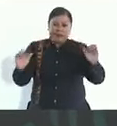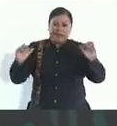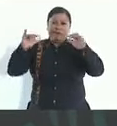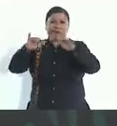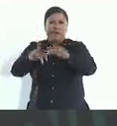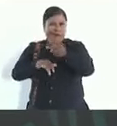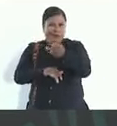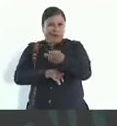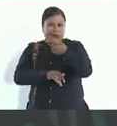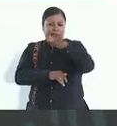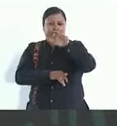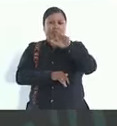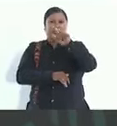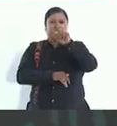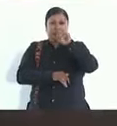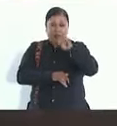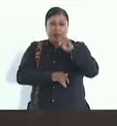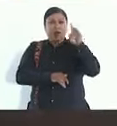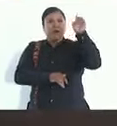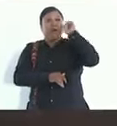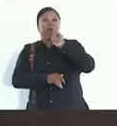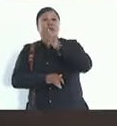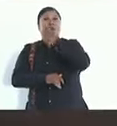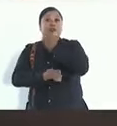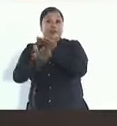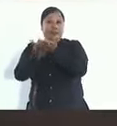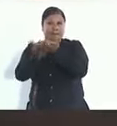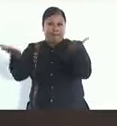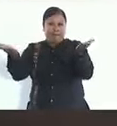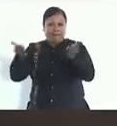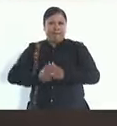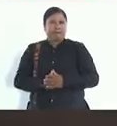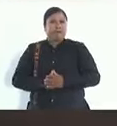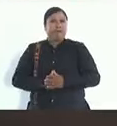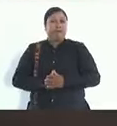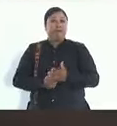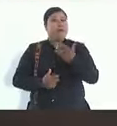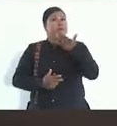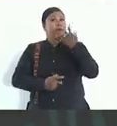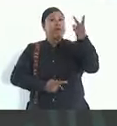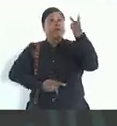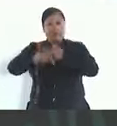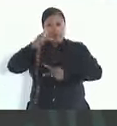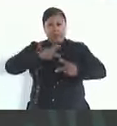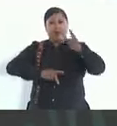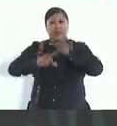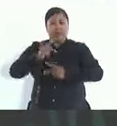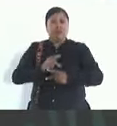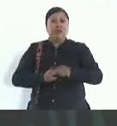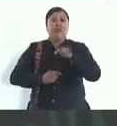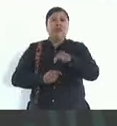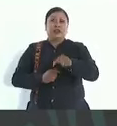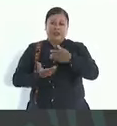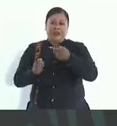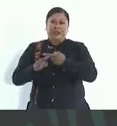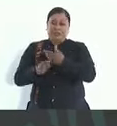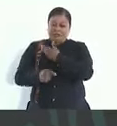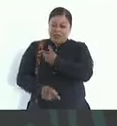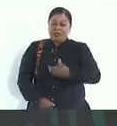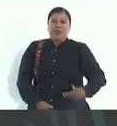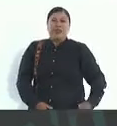evento, señoras y señores, sean todos bienvenidos a la cuna del presidente